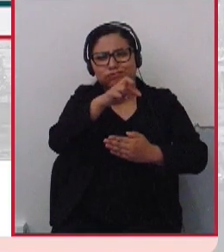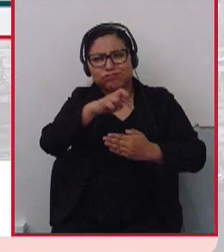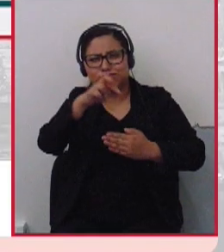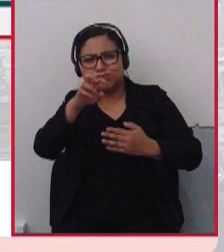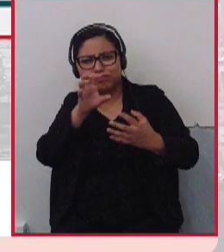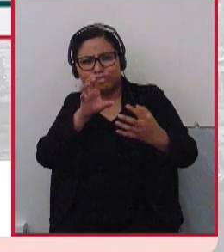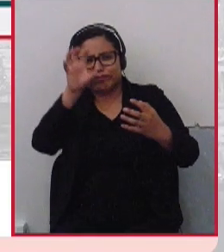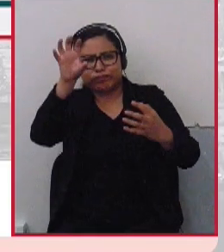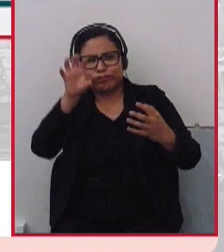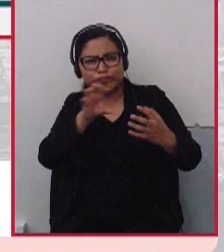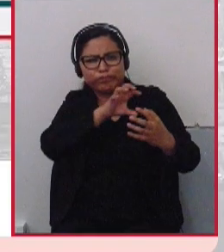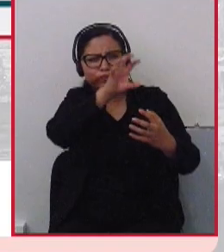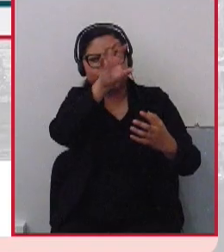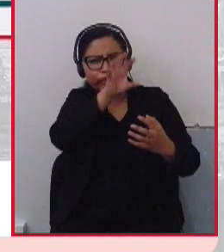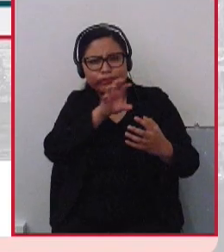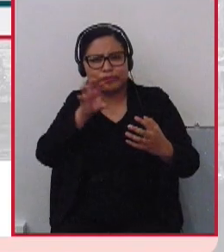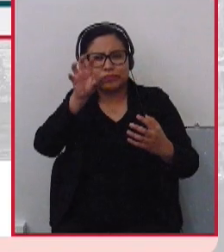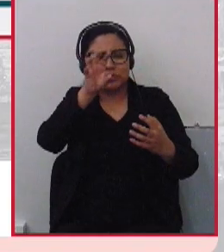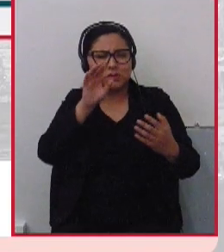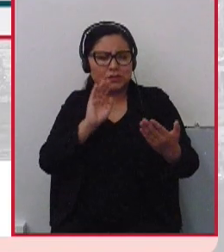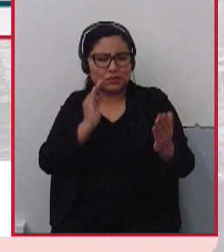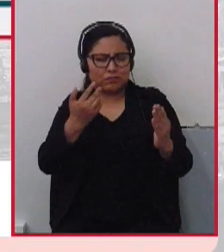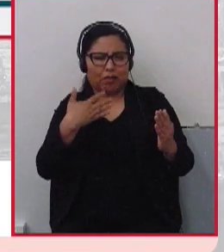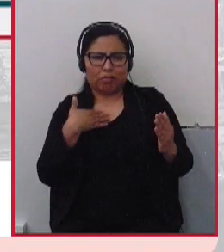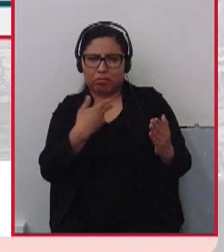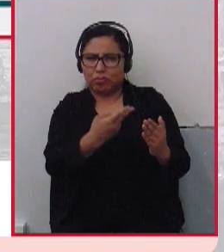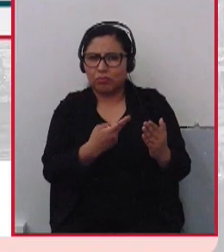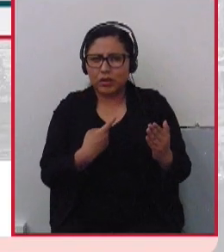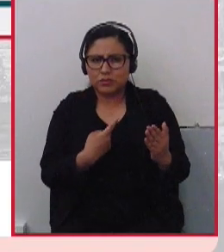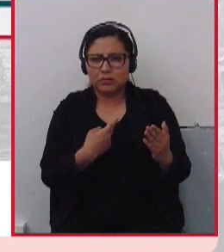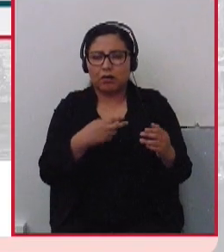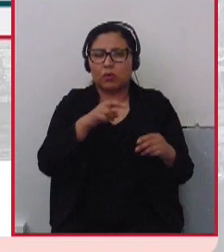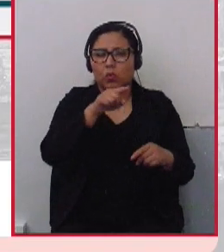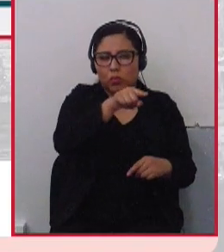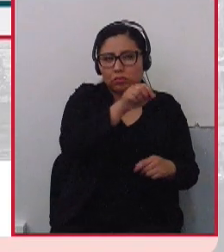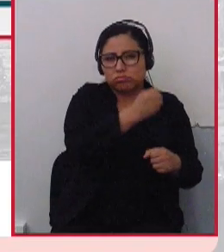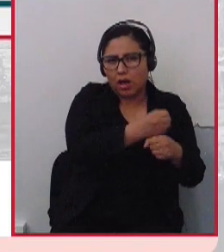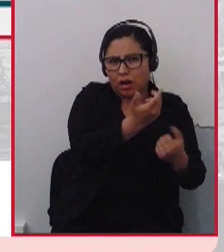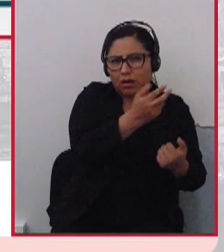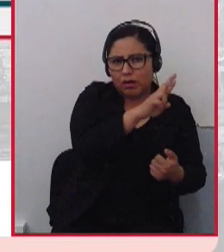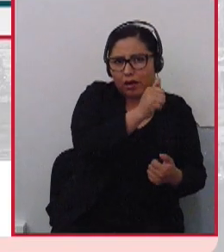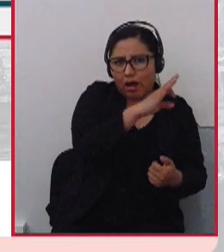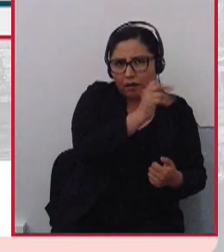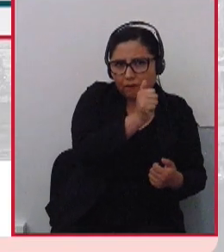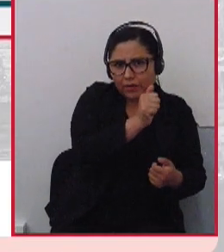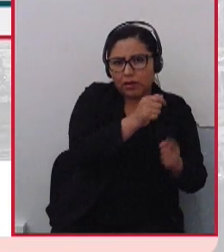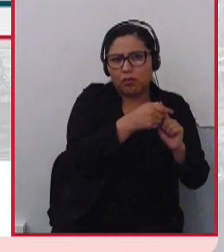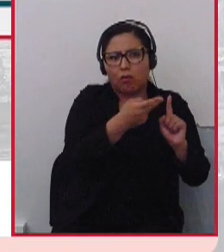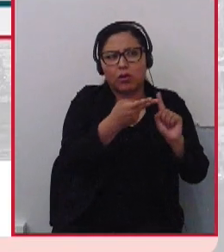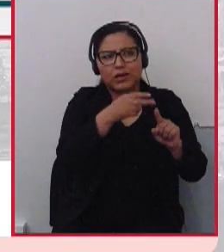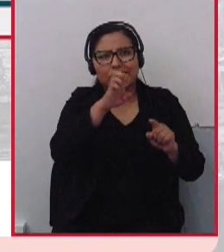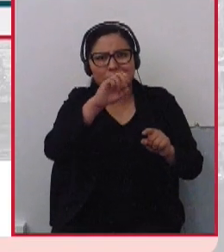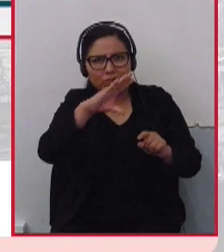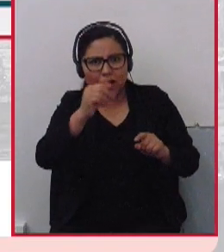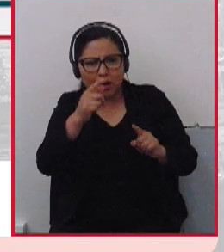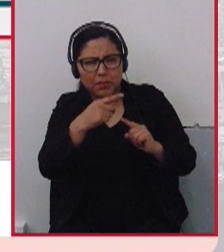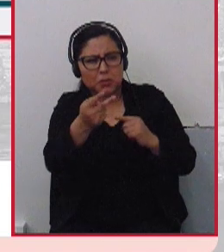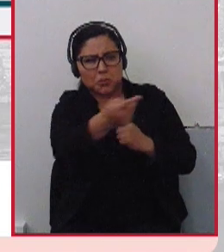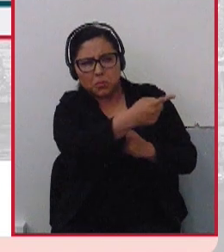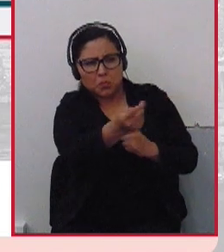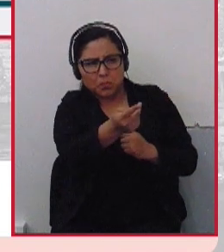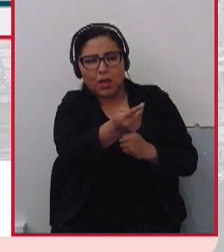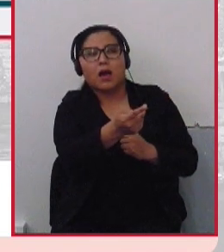o sea, que trabajaran con relaves Raffer o Raffer Scavenger, y ese producto nosotros